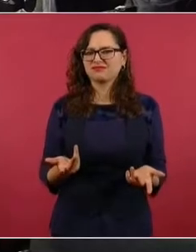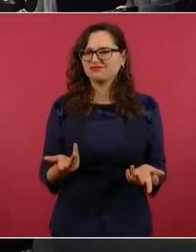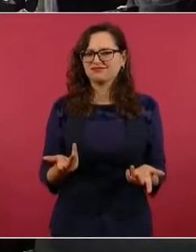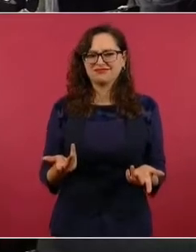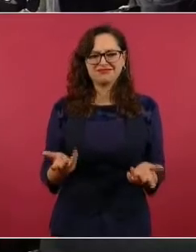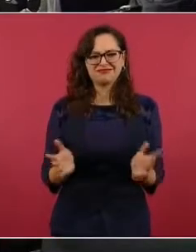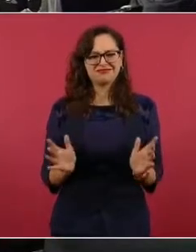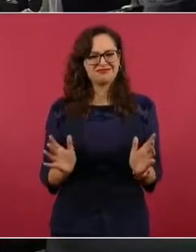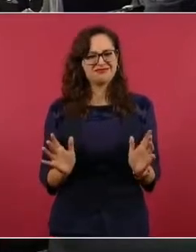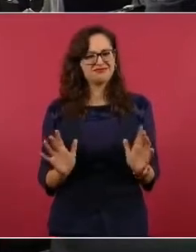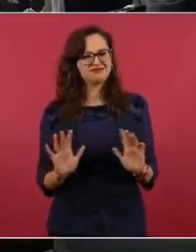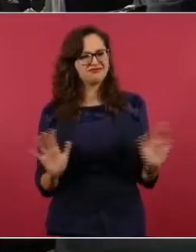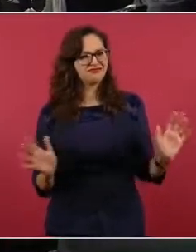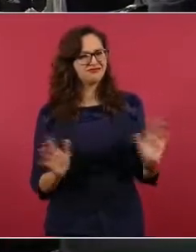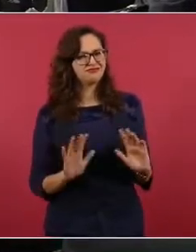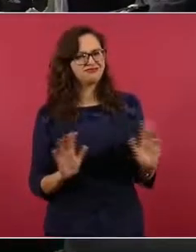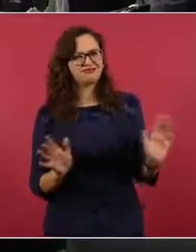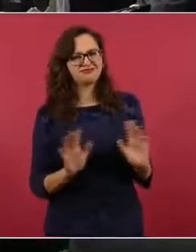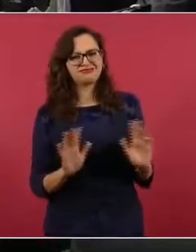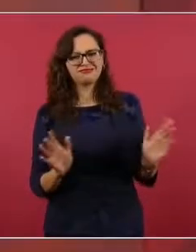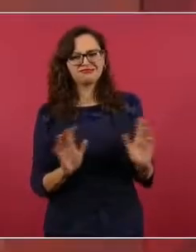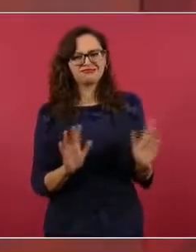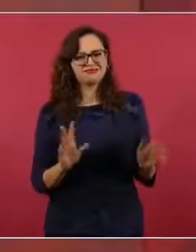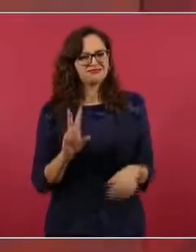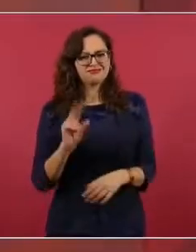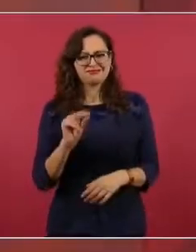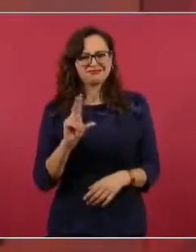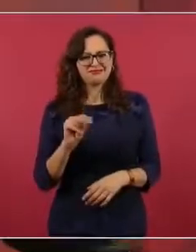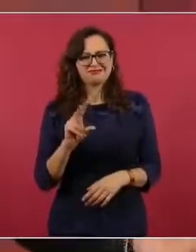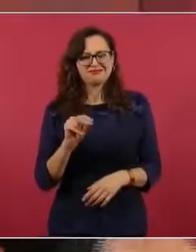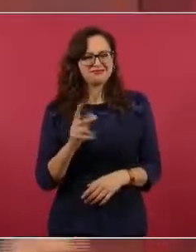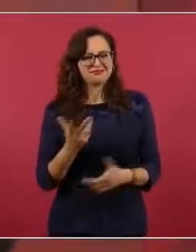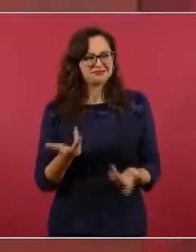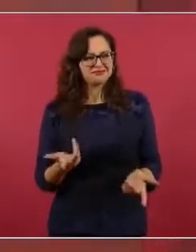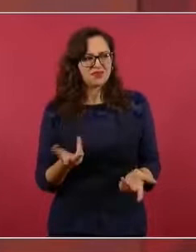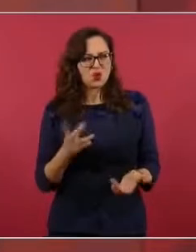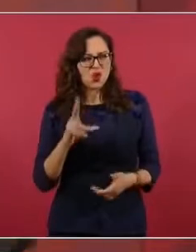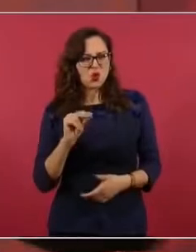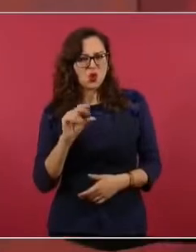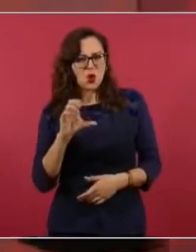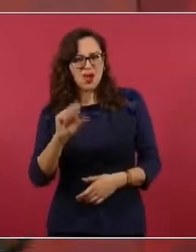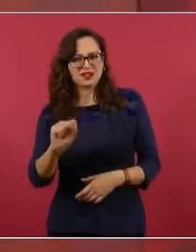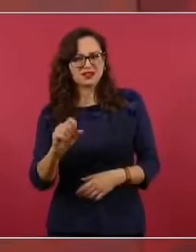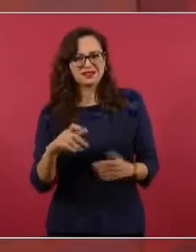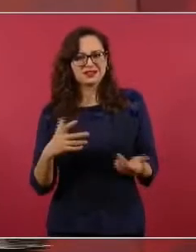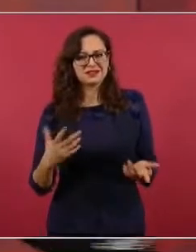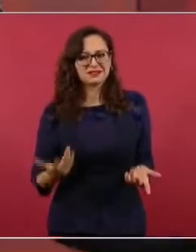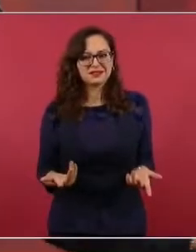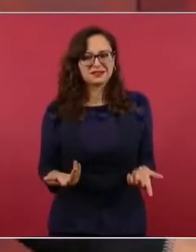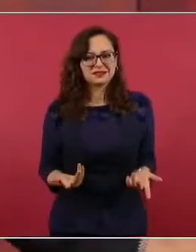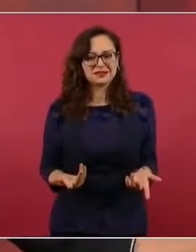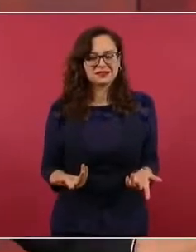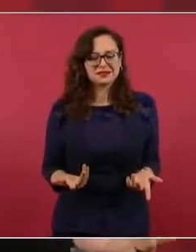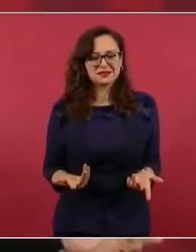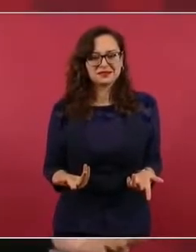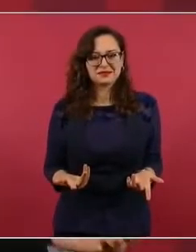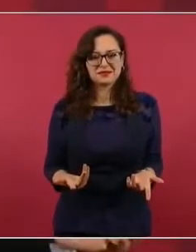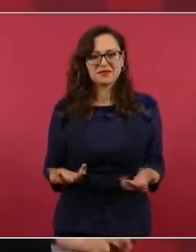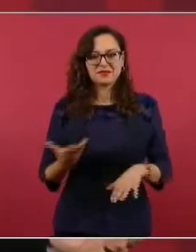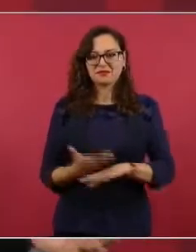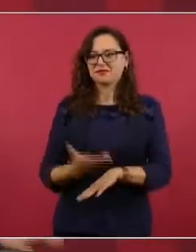cuando nosotros sostenemos lo opuesto, pero además porque fue un desastre para los